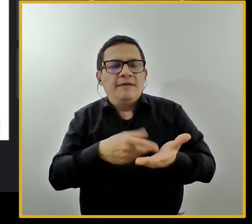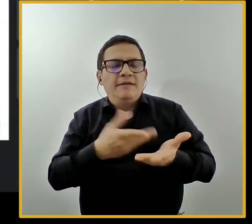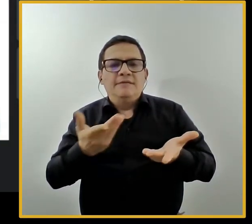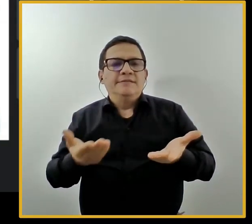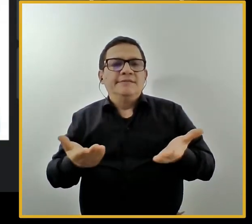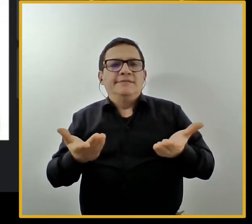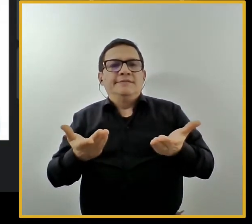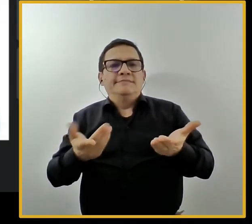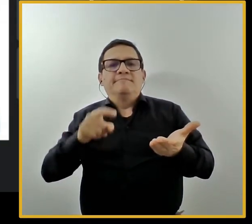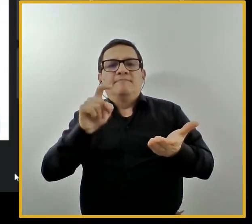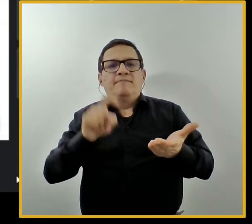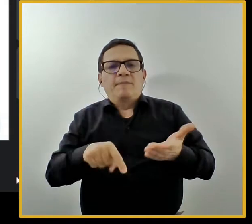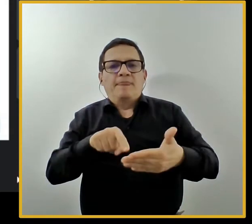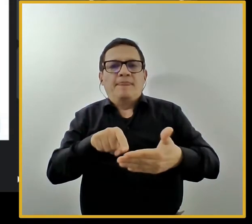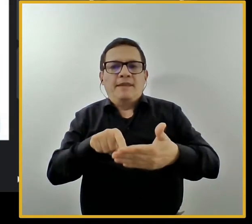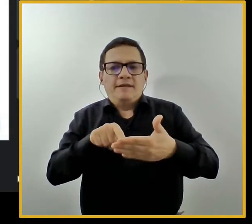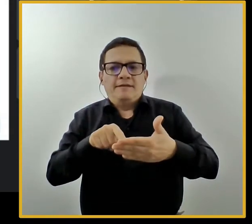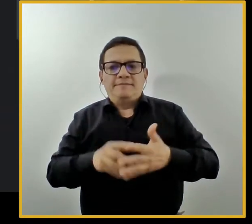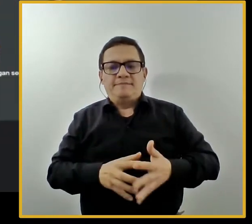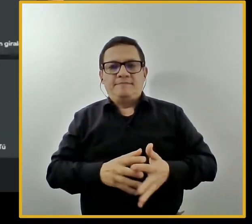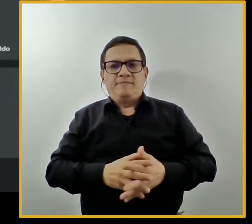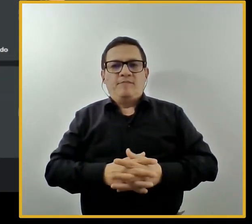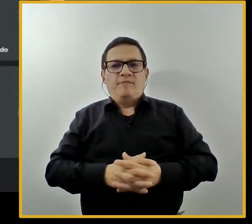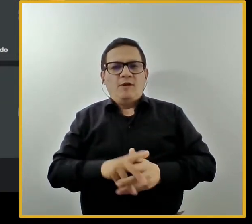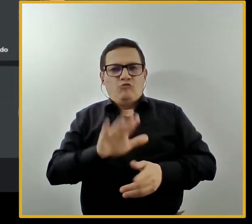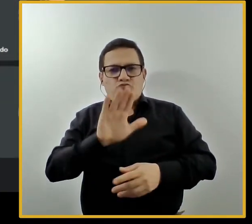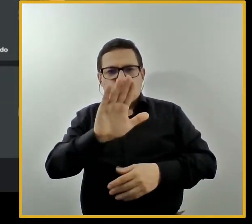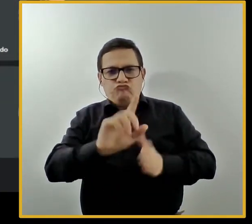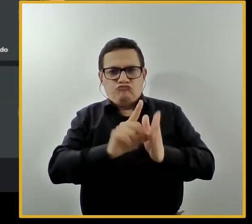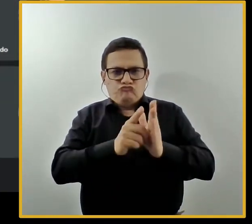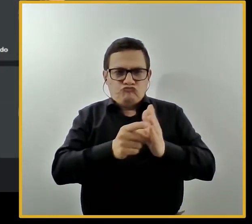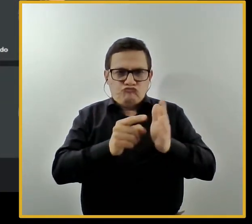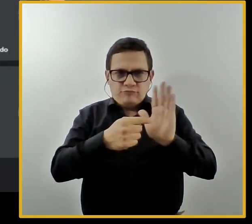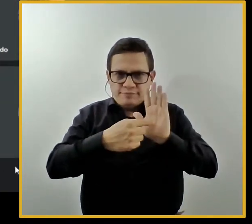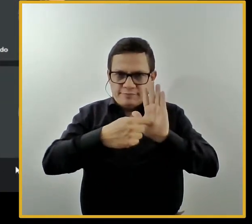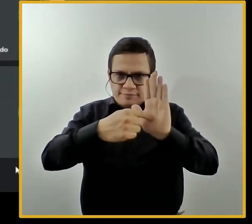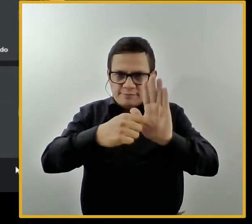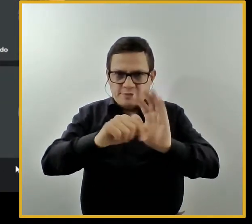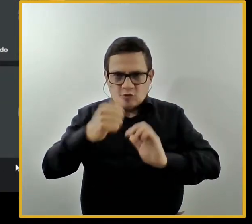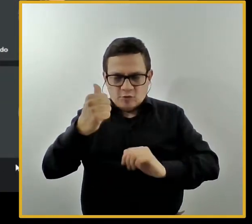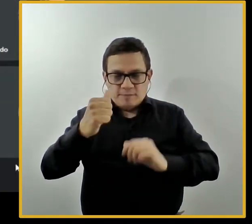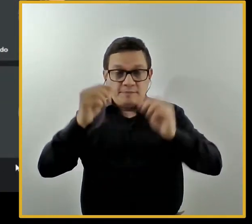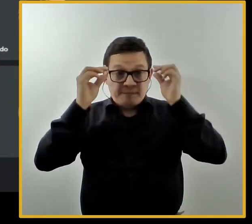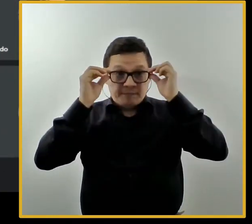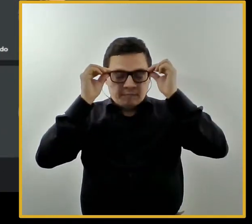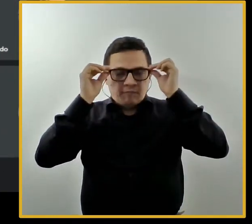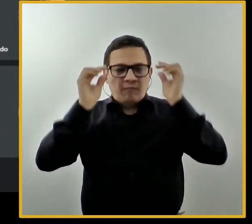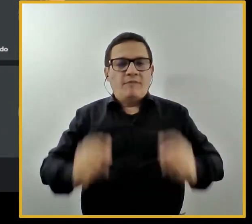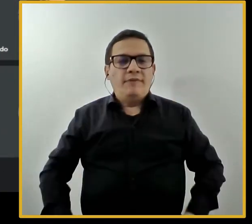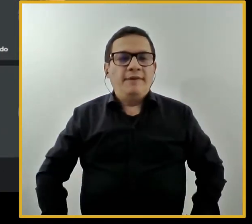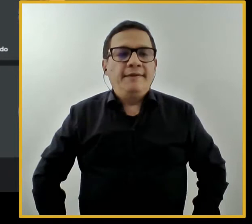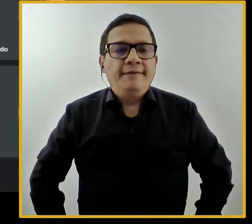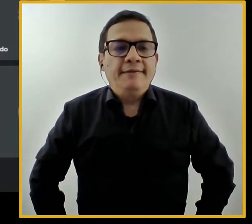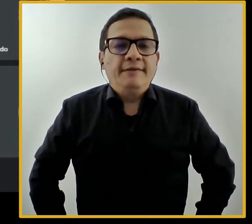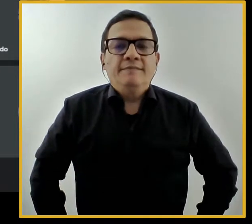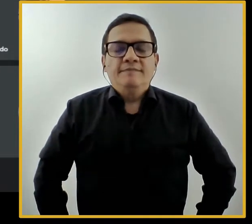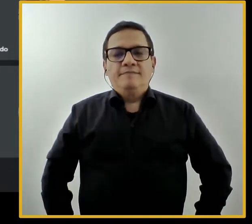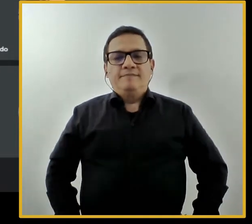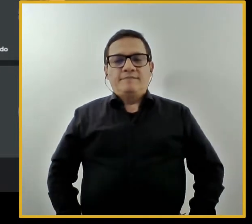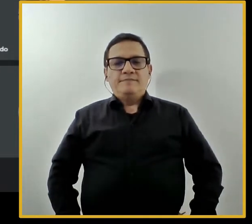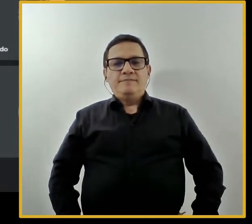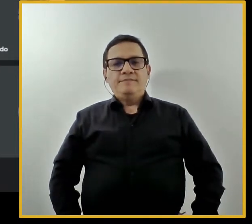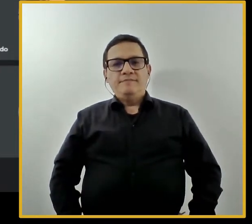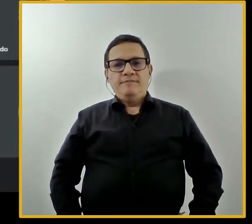lo siguiente, allí, me permiten acá un momento, y voy a compartir por acá mi